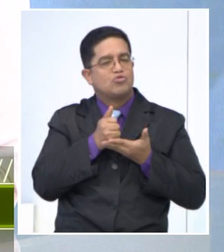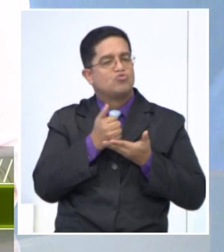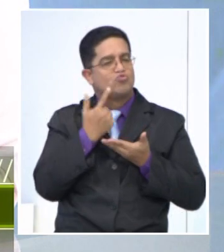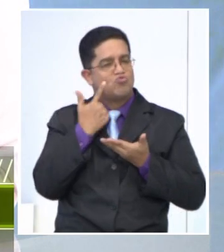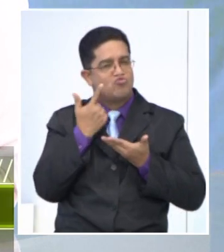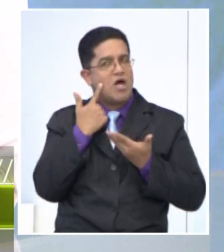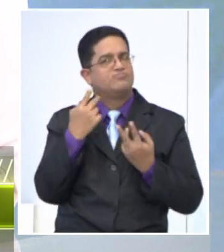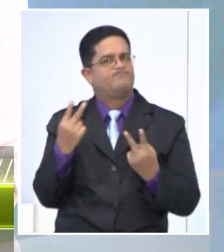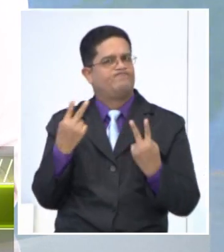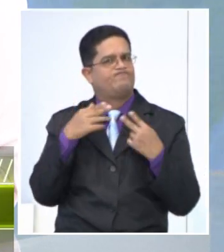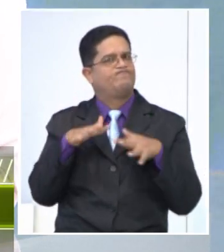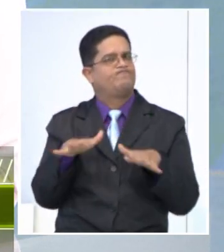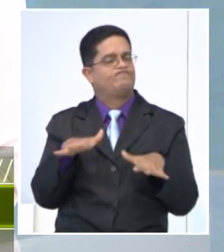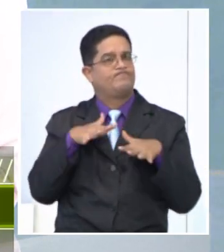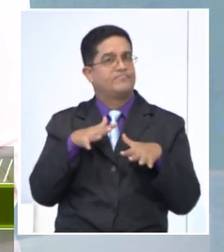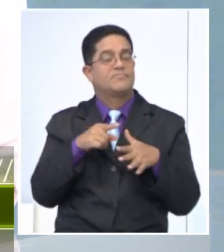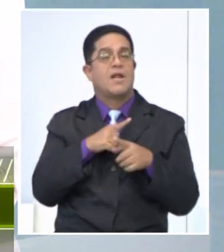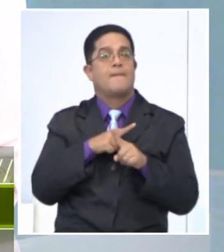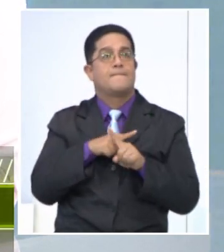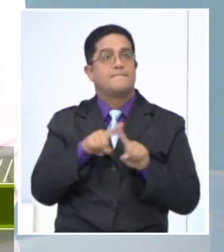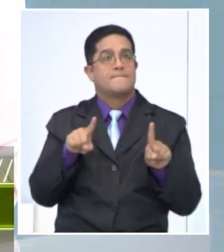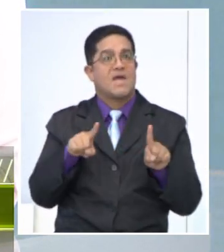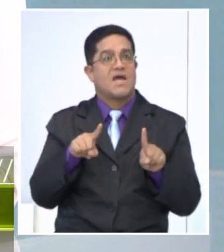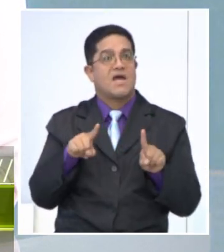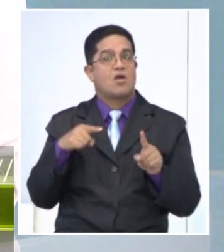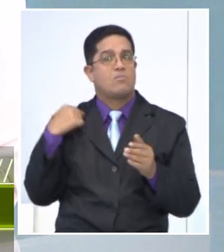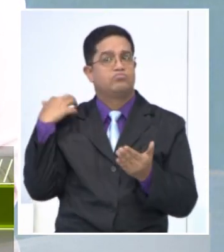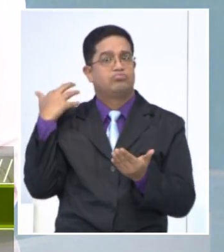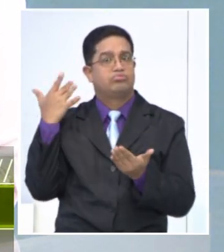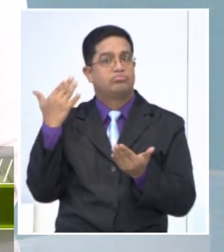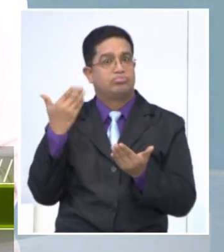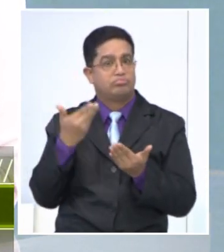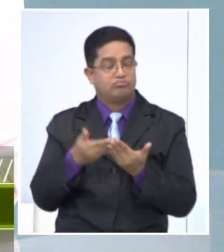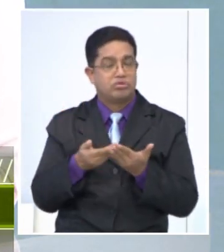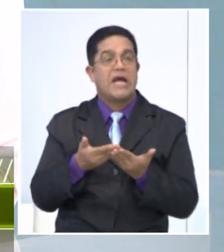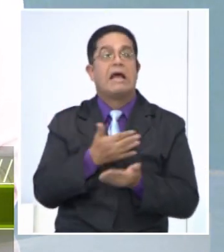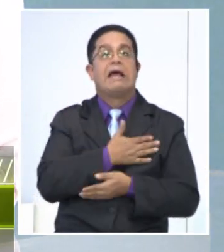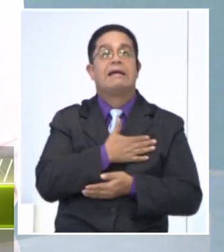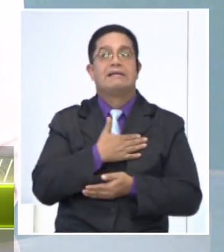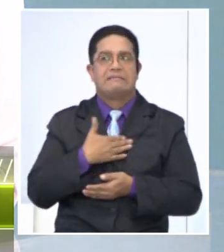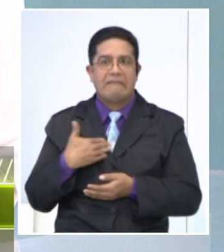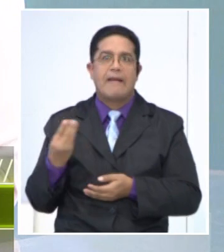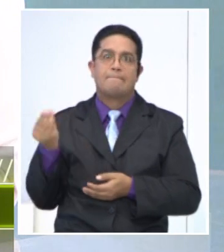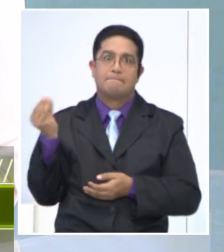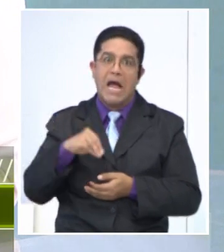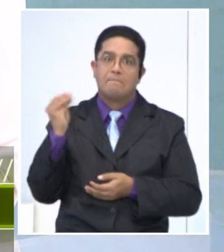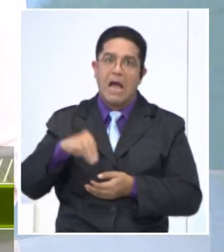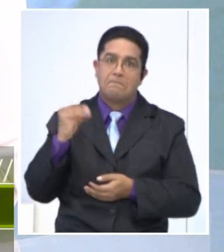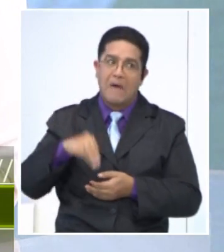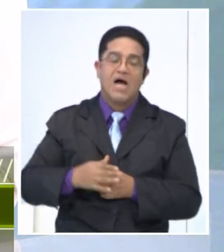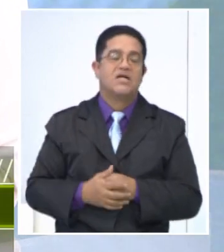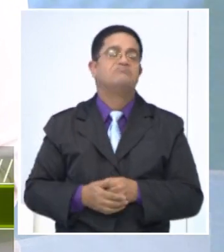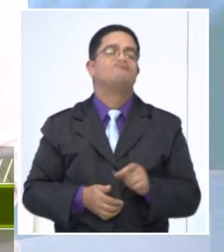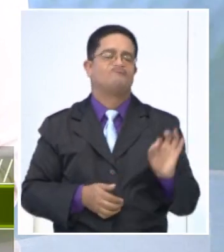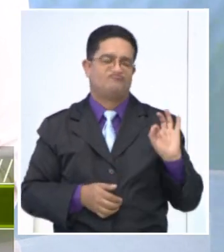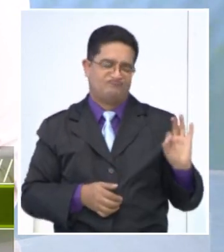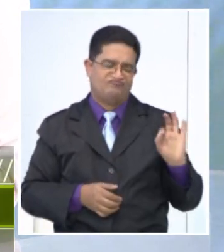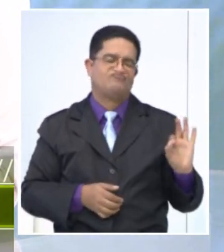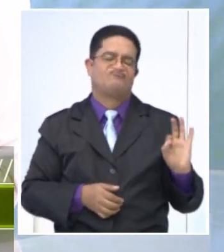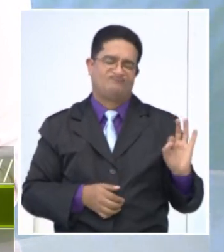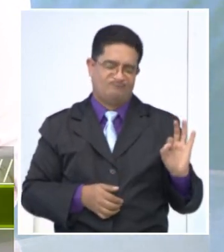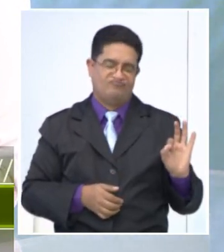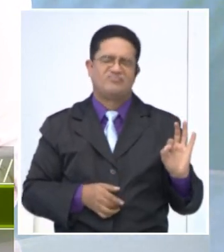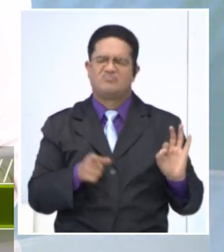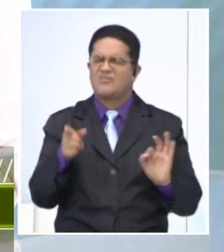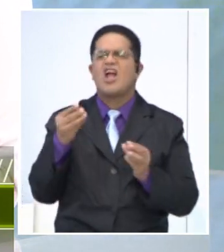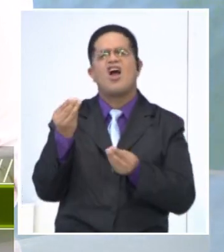mucho mejor. Entonces, cuando ya va pasando el efecto, se quiere y a veces se quiere más. Es correcto, es correcto. ¿Cómo